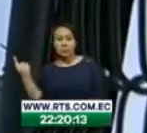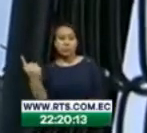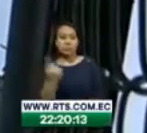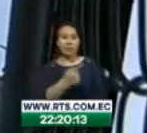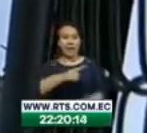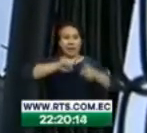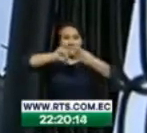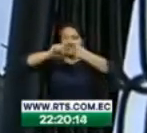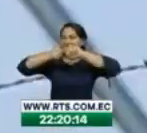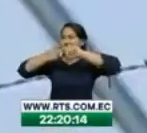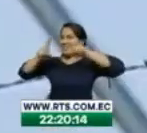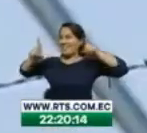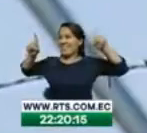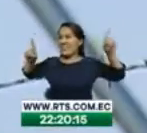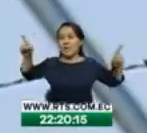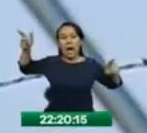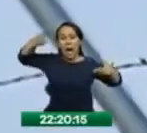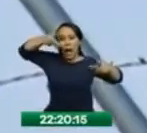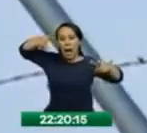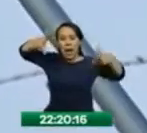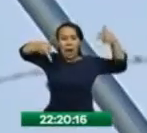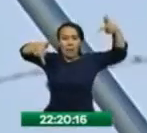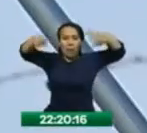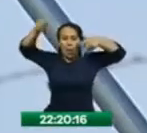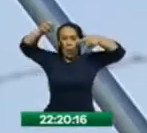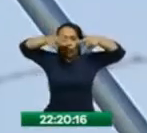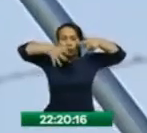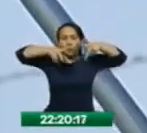de púas y con las respectivas luminarias.